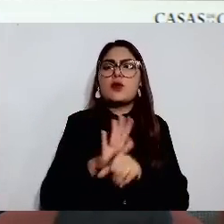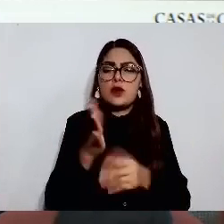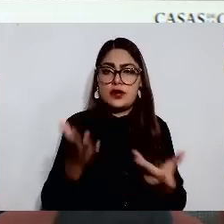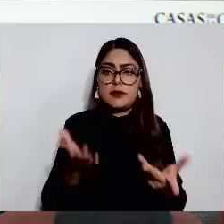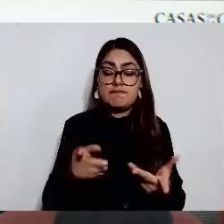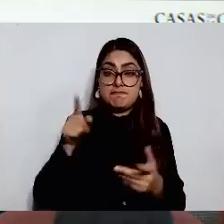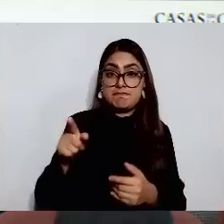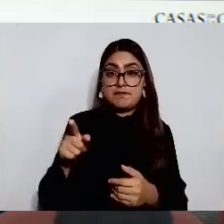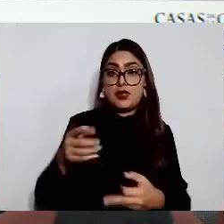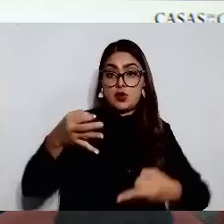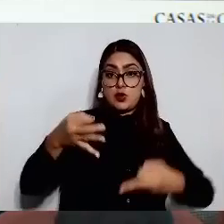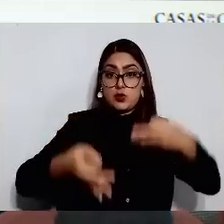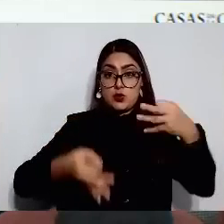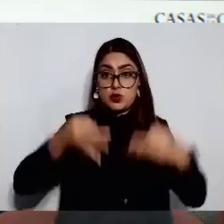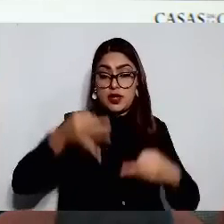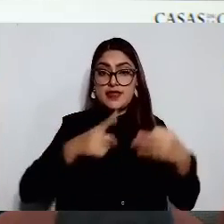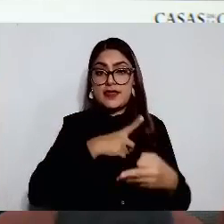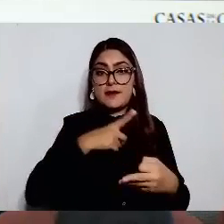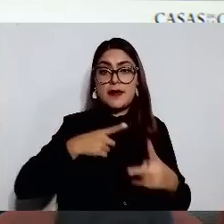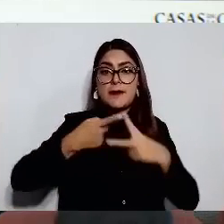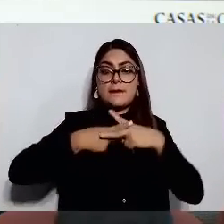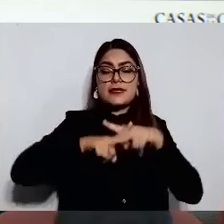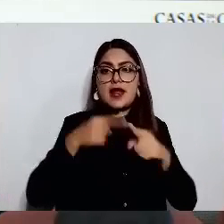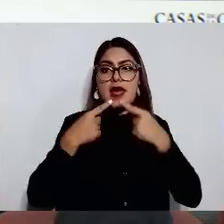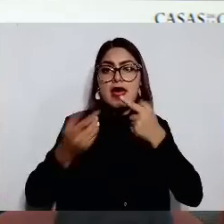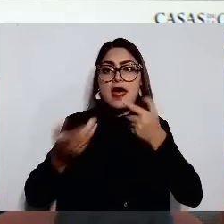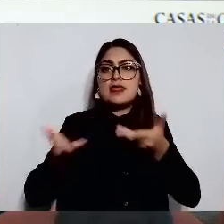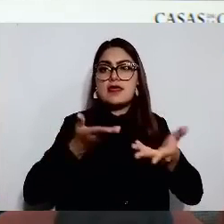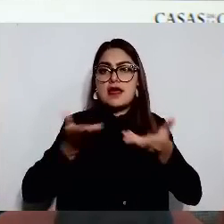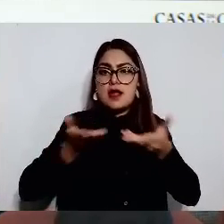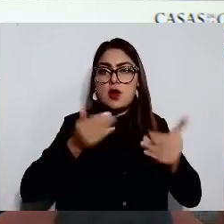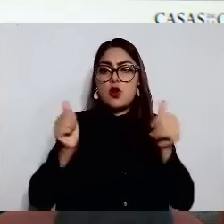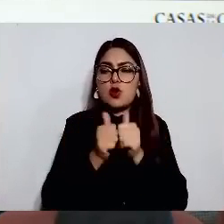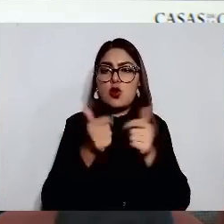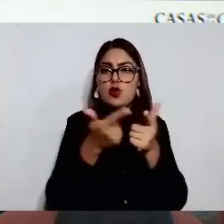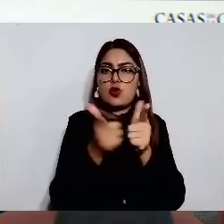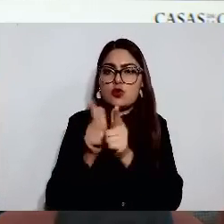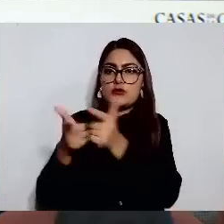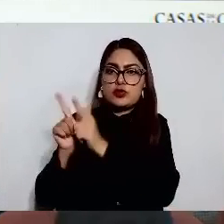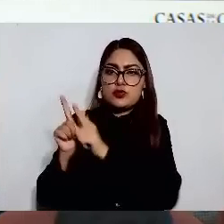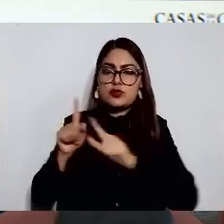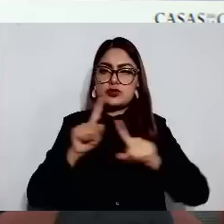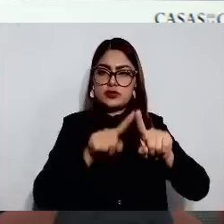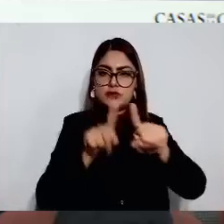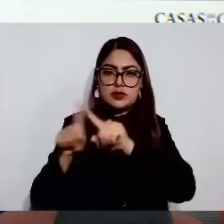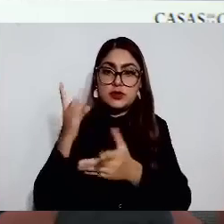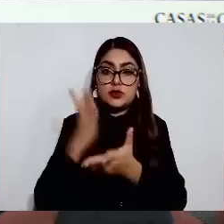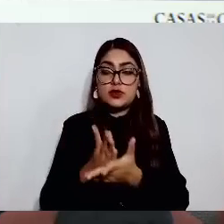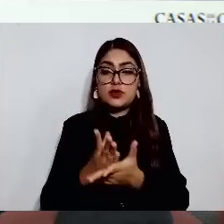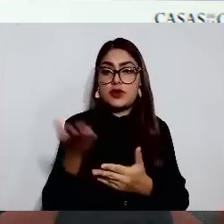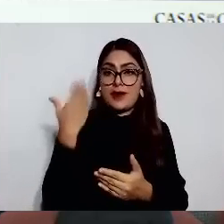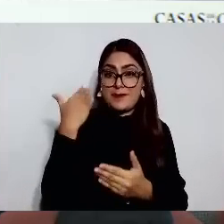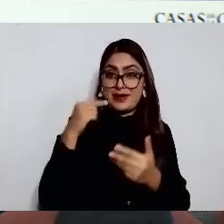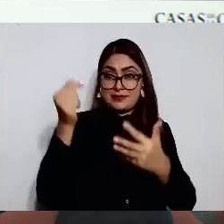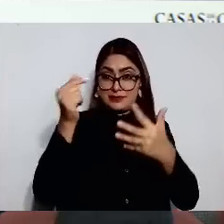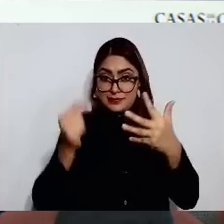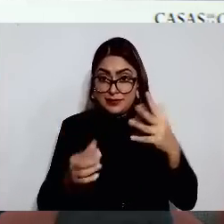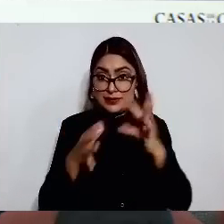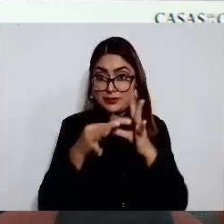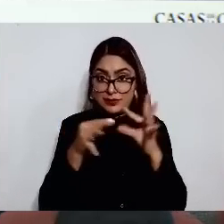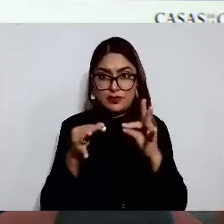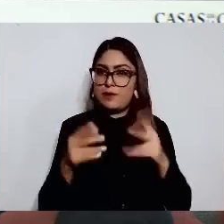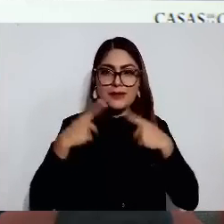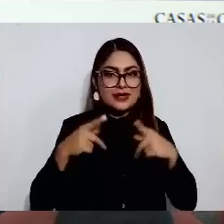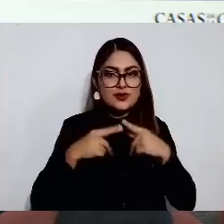comenzar a dialogar directamente con los grupos, no solamente con los grupos que ella mencionó, sino con las personas, con la